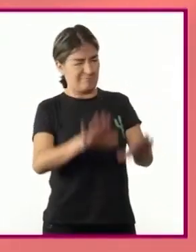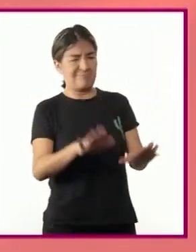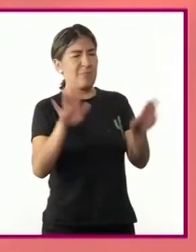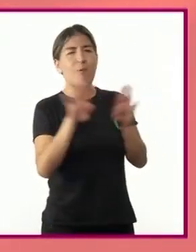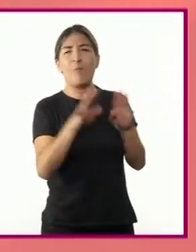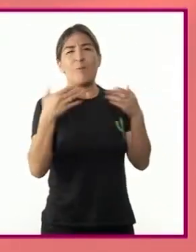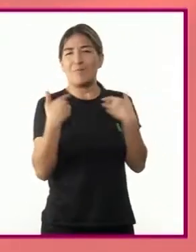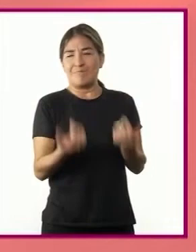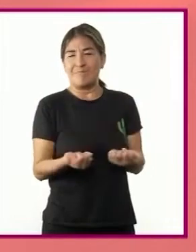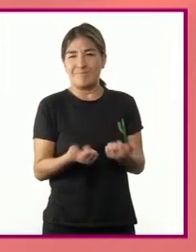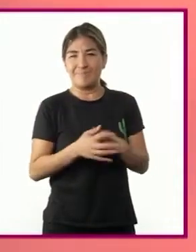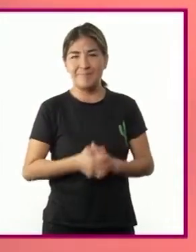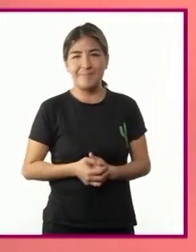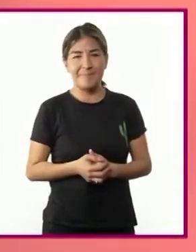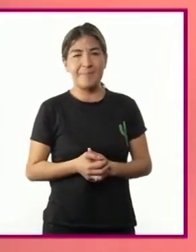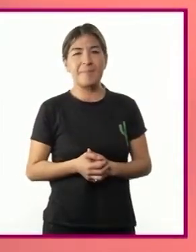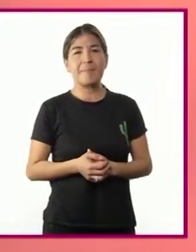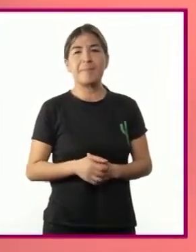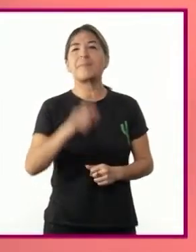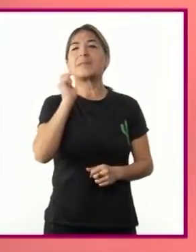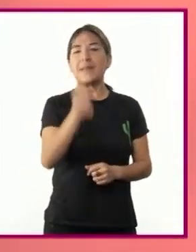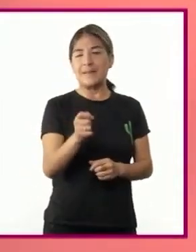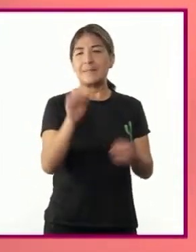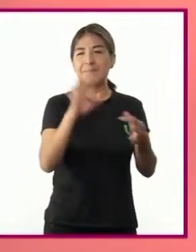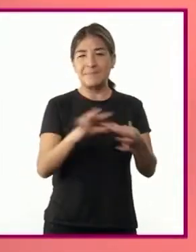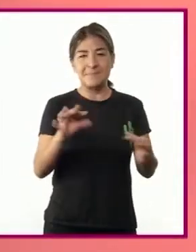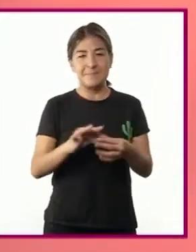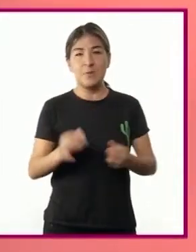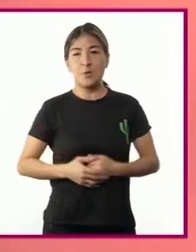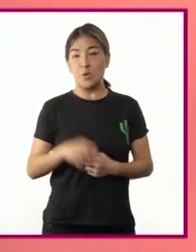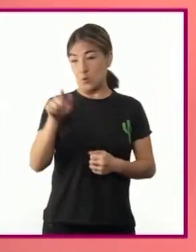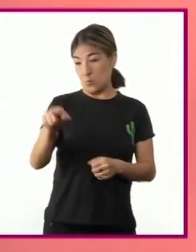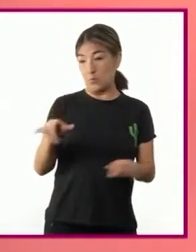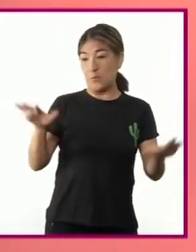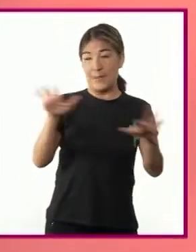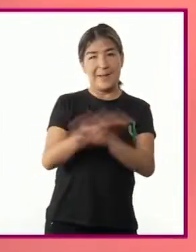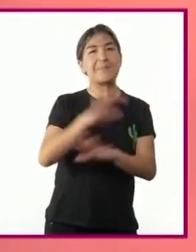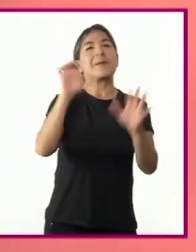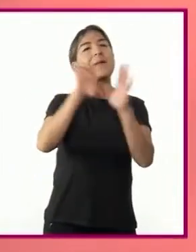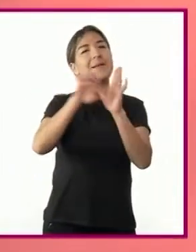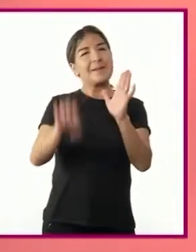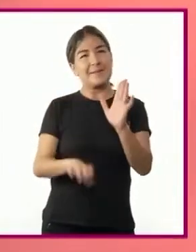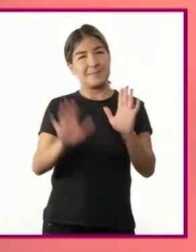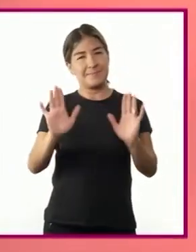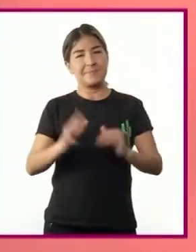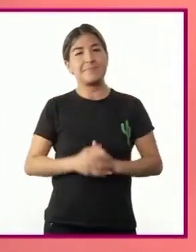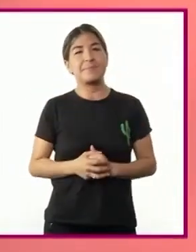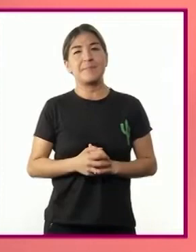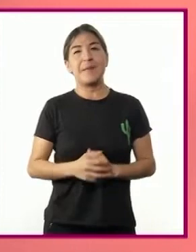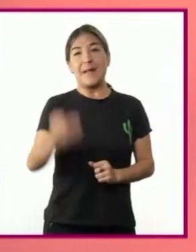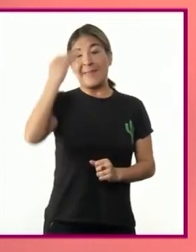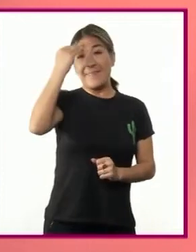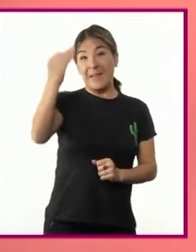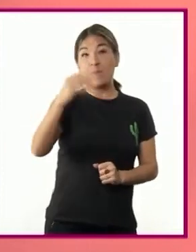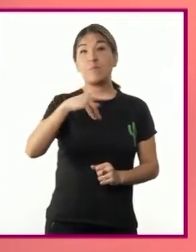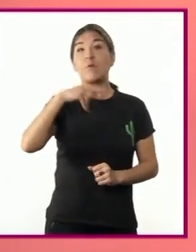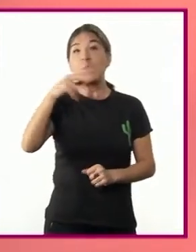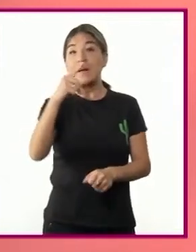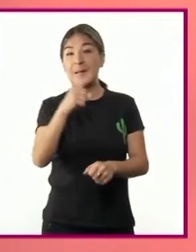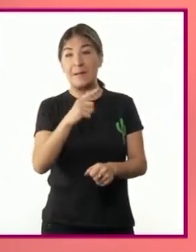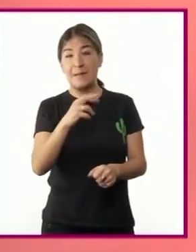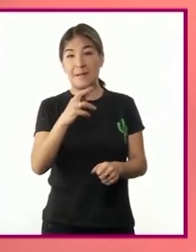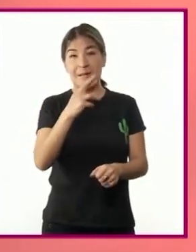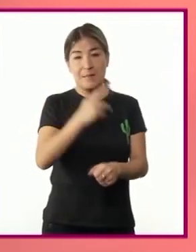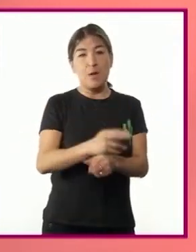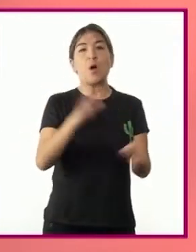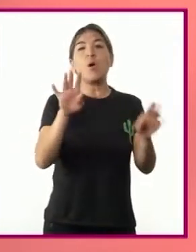maestra? Lo que quiero decir es que si cambias, por ejemplo, el tiempo verbal o el